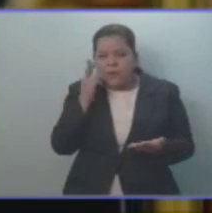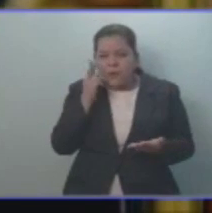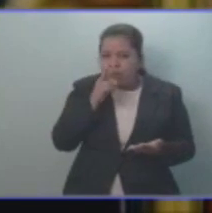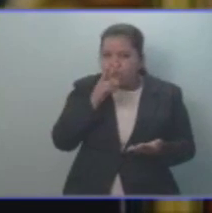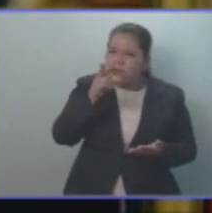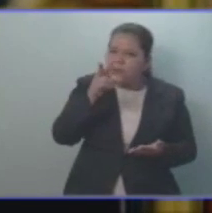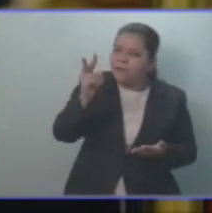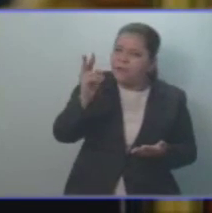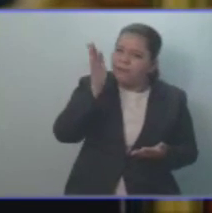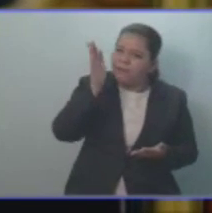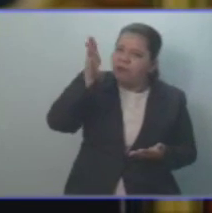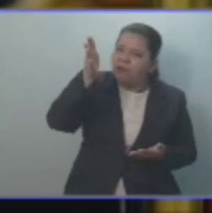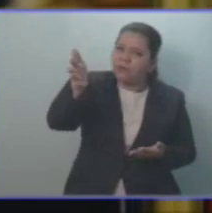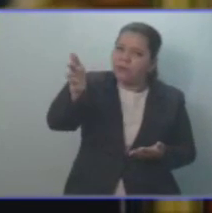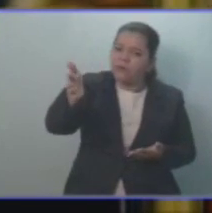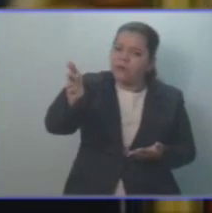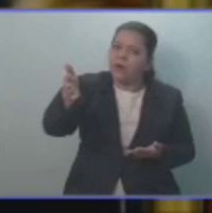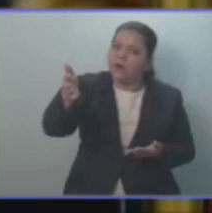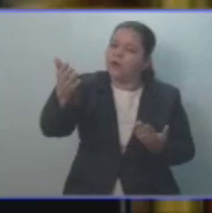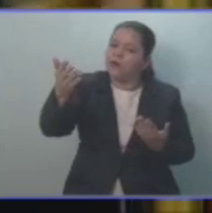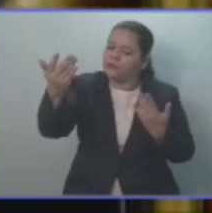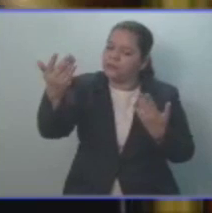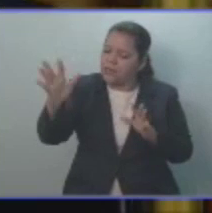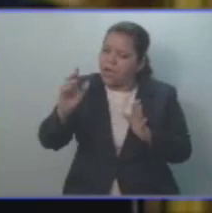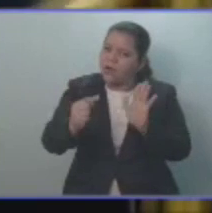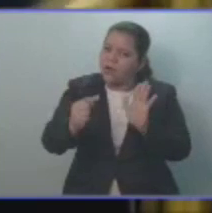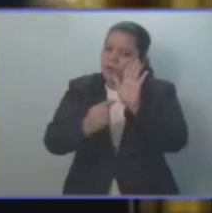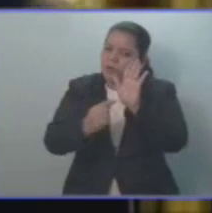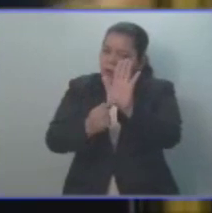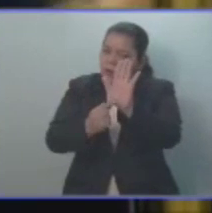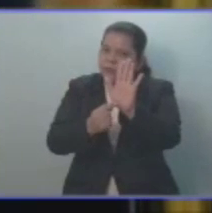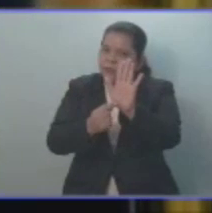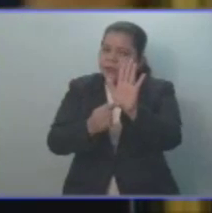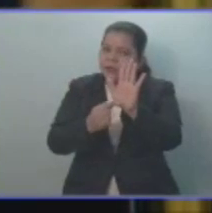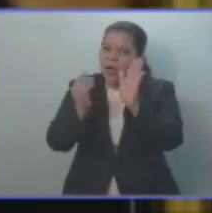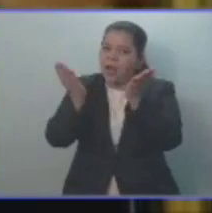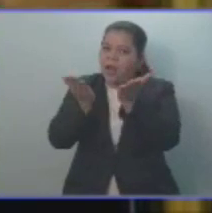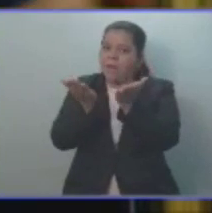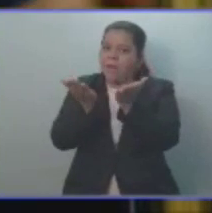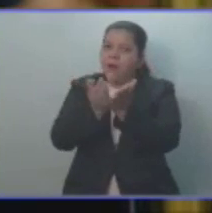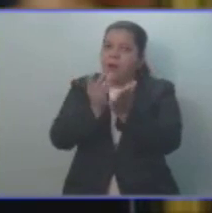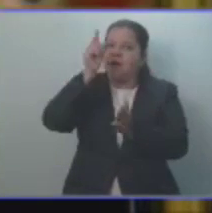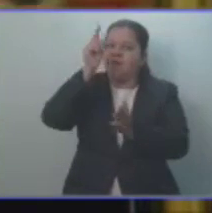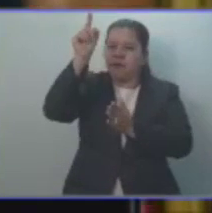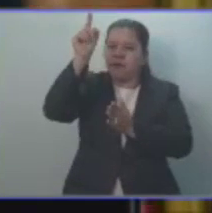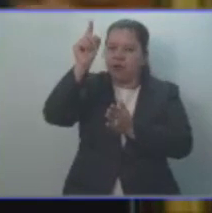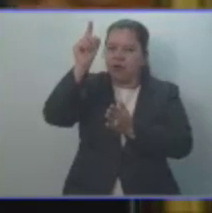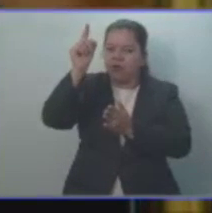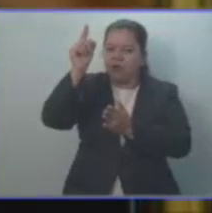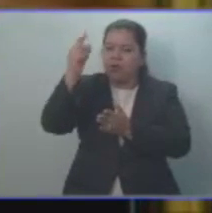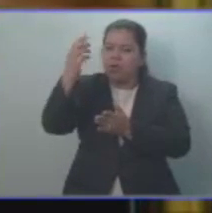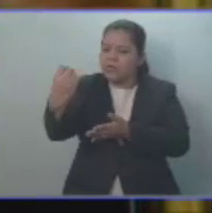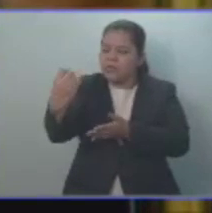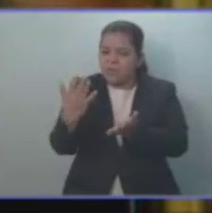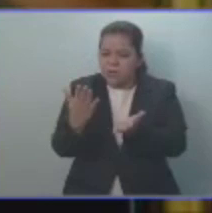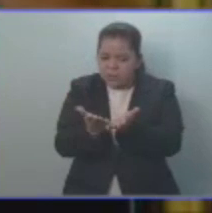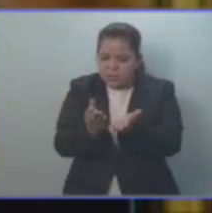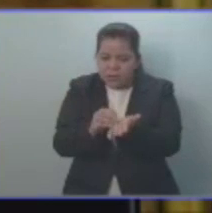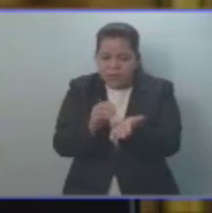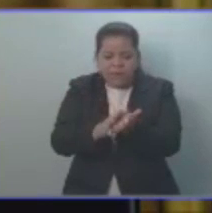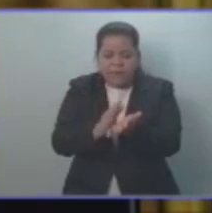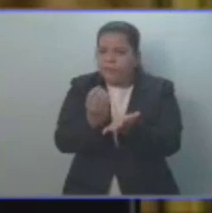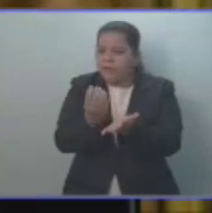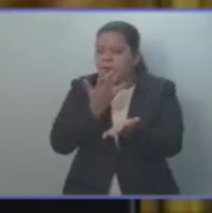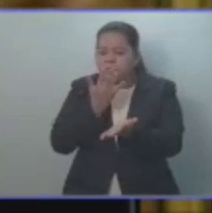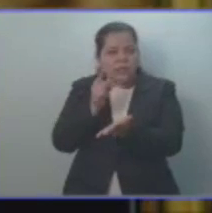claro que nos presenta las palabras de la revelación de Dios no es para afligirse. Es